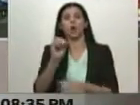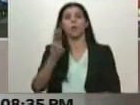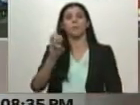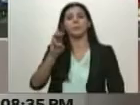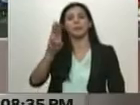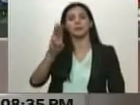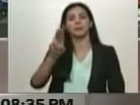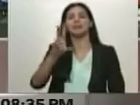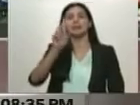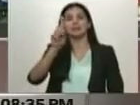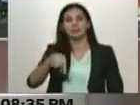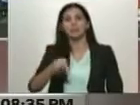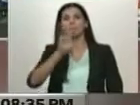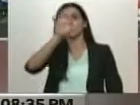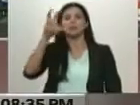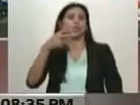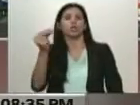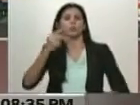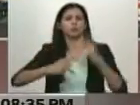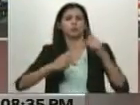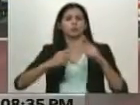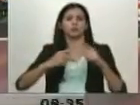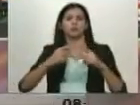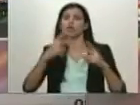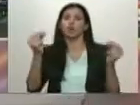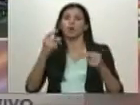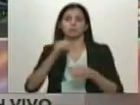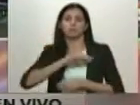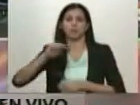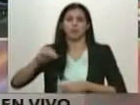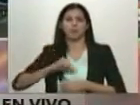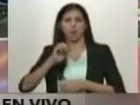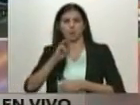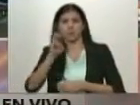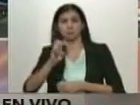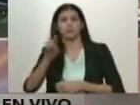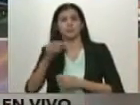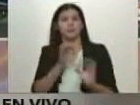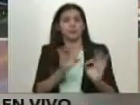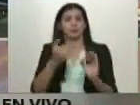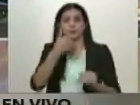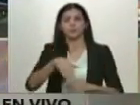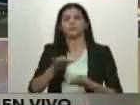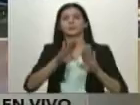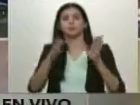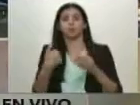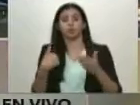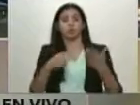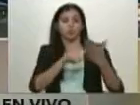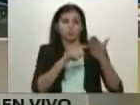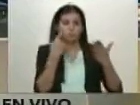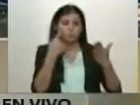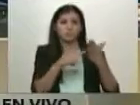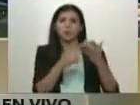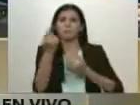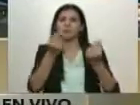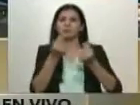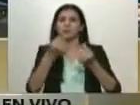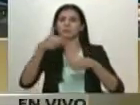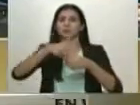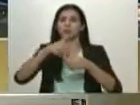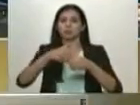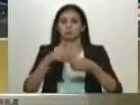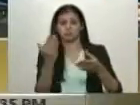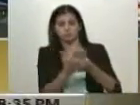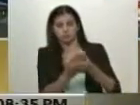a nivel ministerial muy pronto, pero yo tengo aquí, bueno, como ustedes saben, la evolución de los precios petroleros entre algunas de las